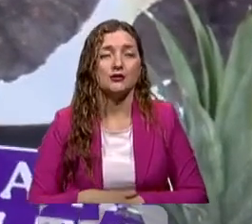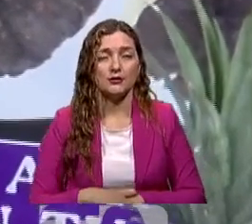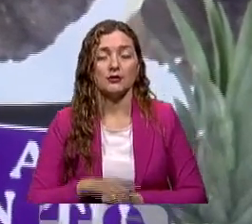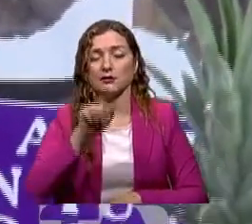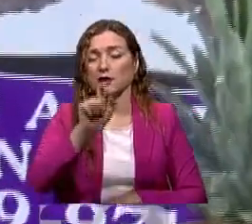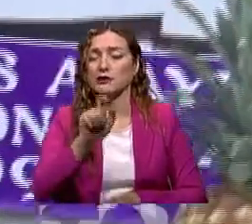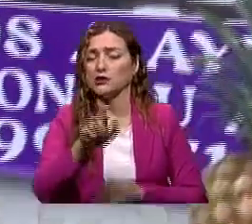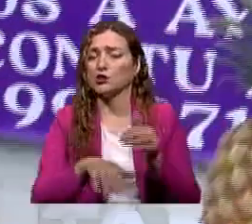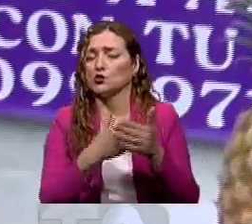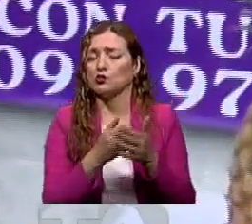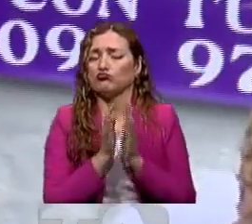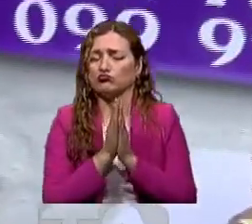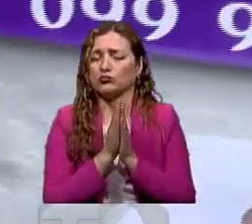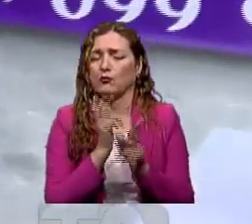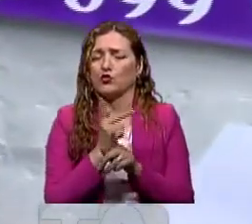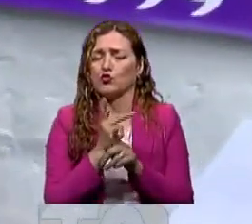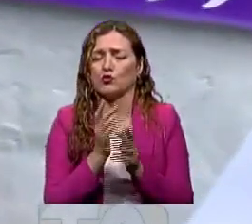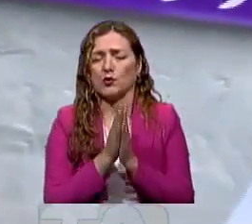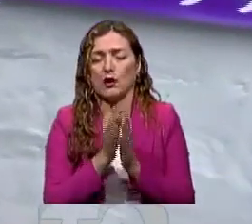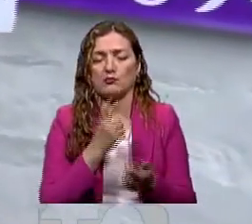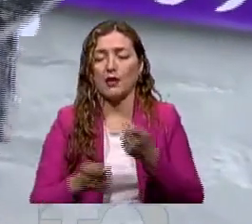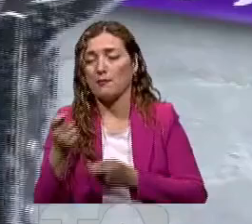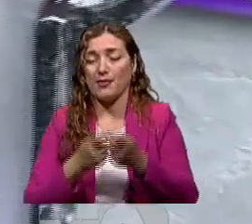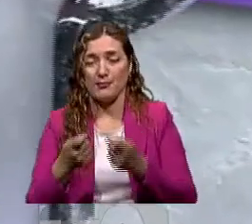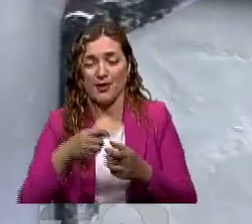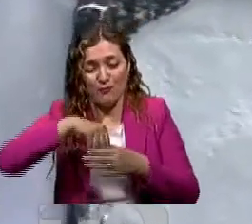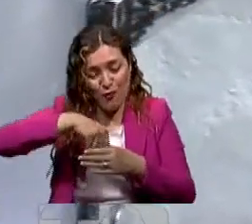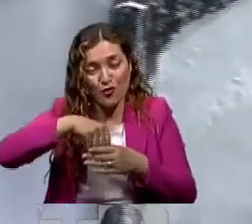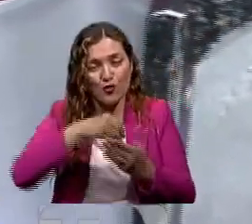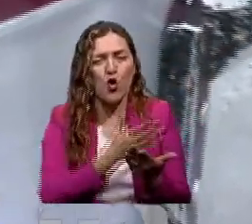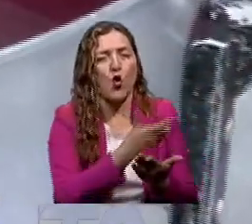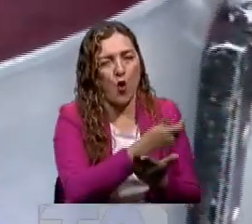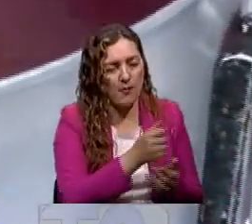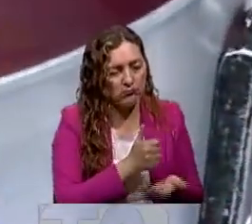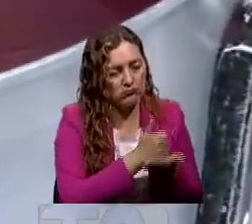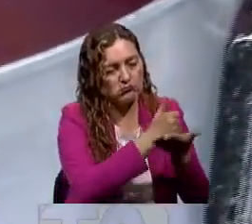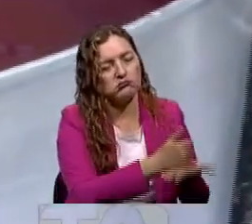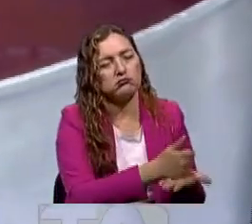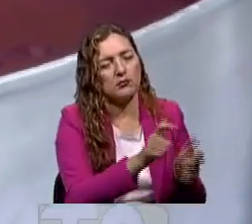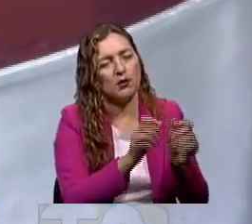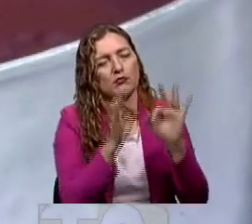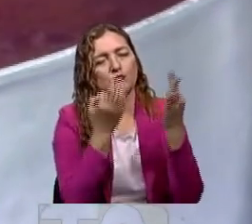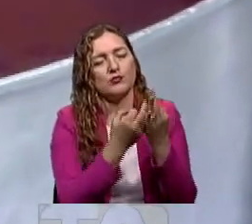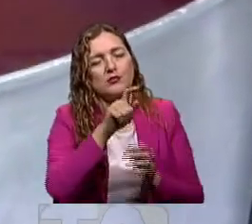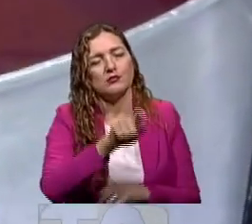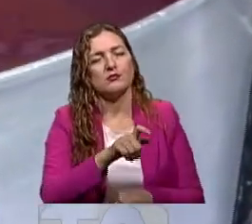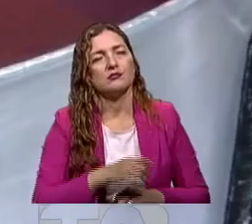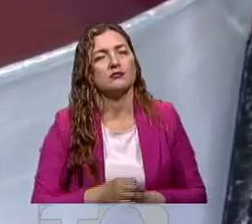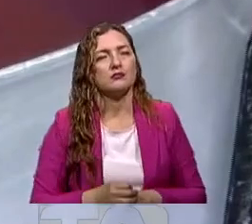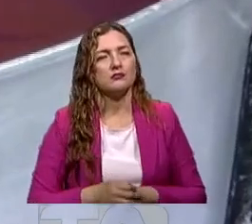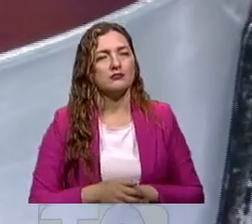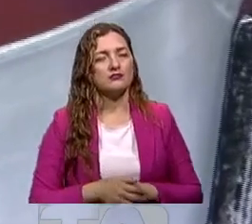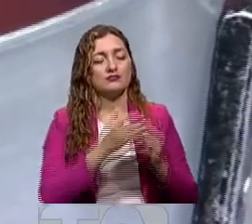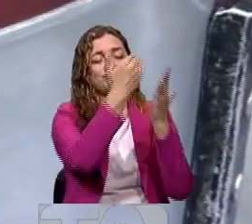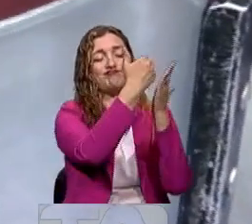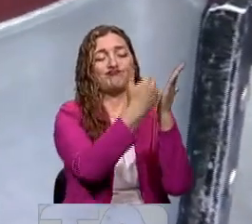recursos que estamos ahora para recaudar con la venta de la colada morada para favorecer a las familias que necesitan. Tenemos una